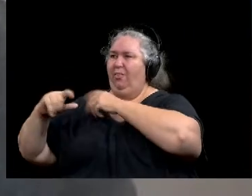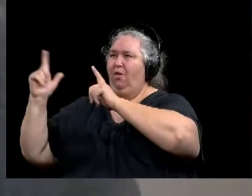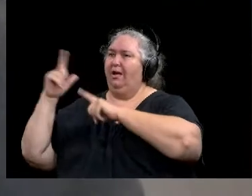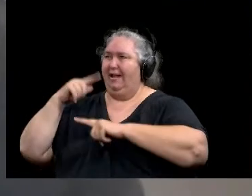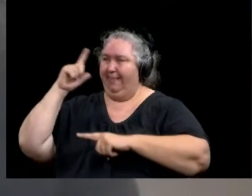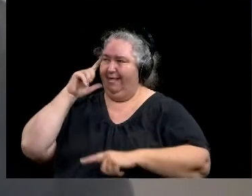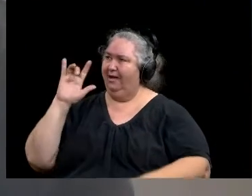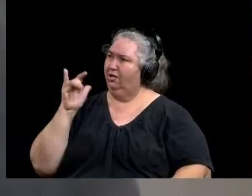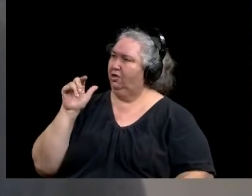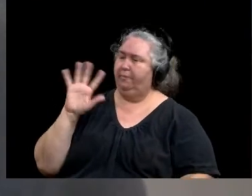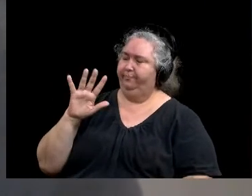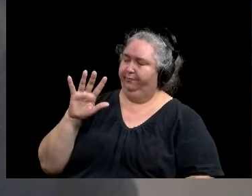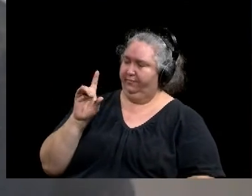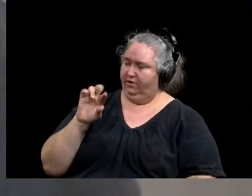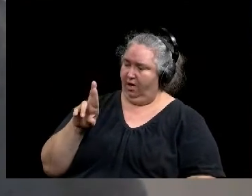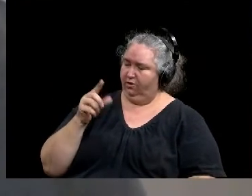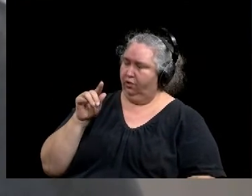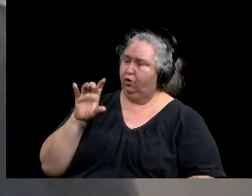quiero